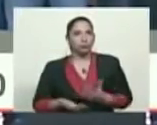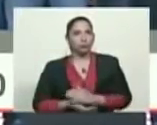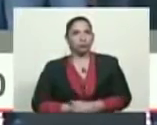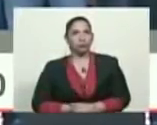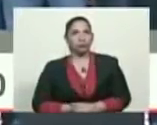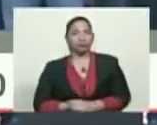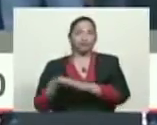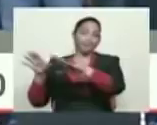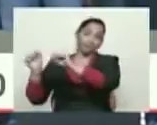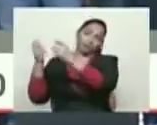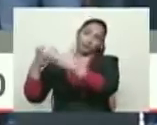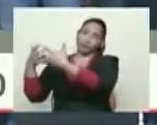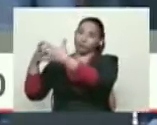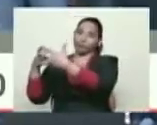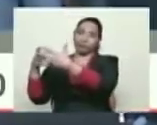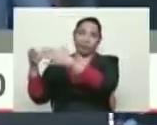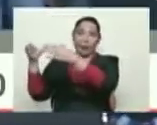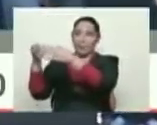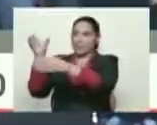El imperialismo y sus secuaces.